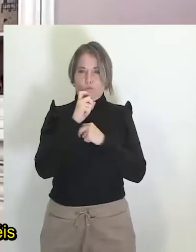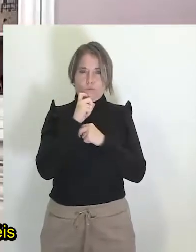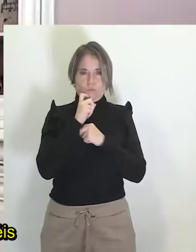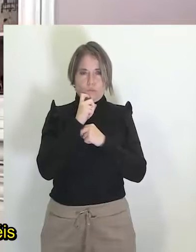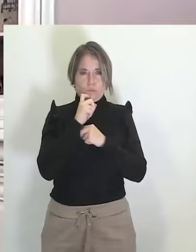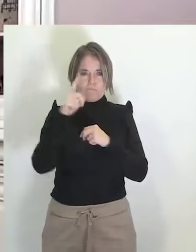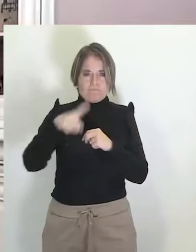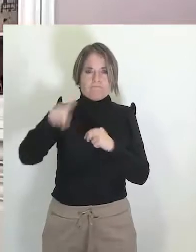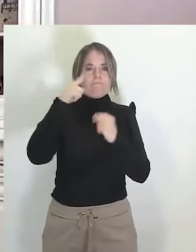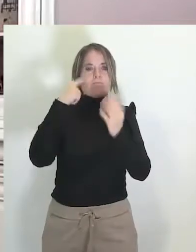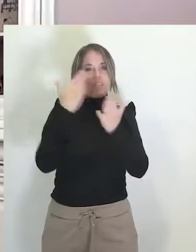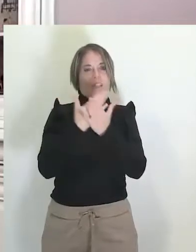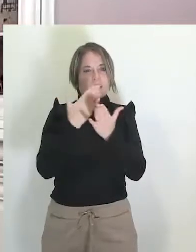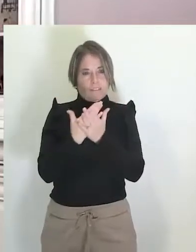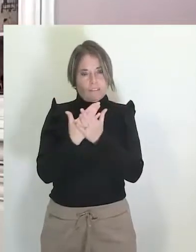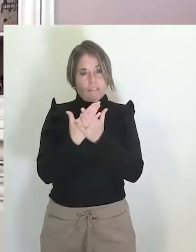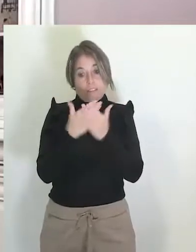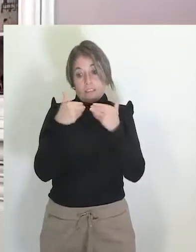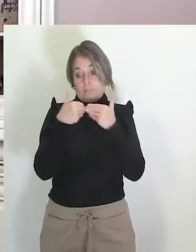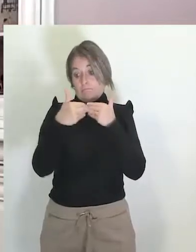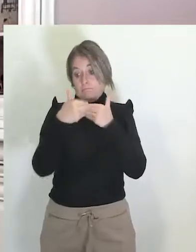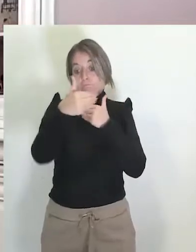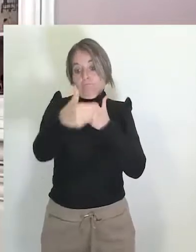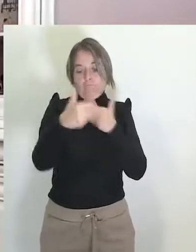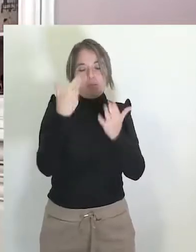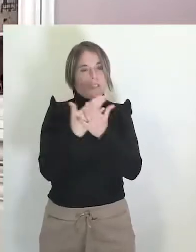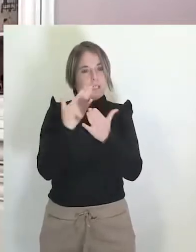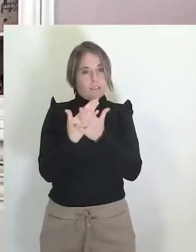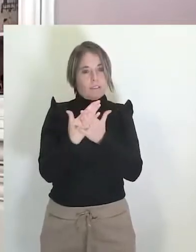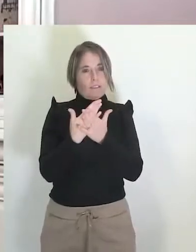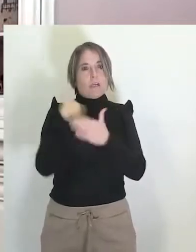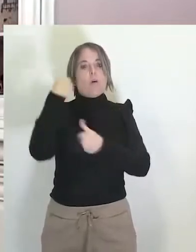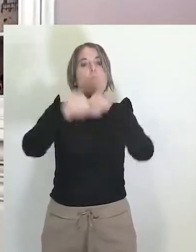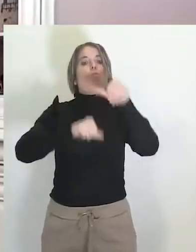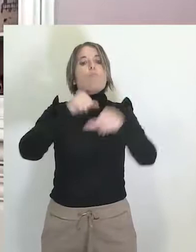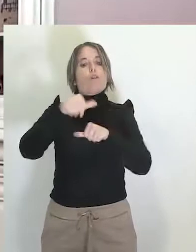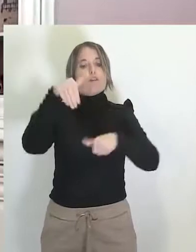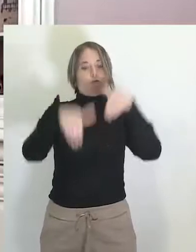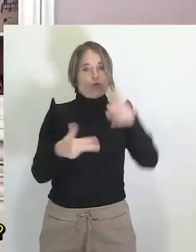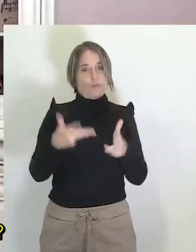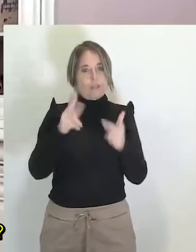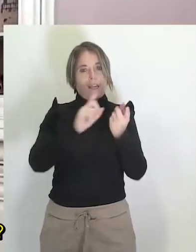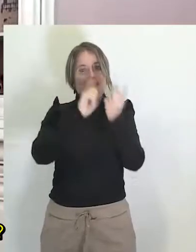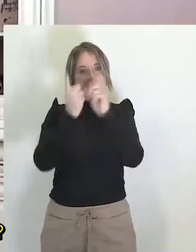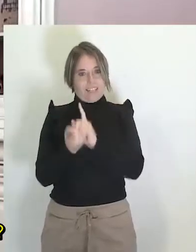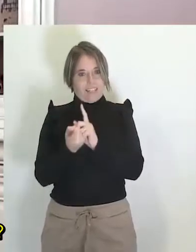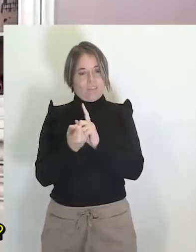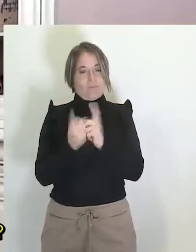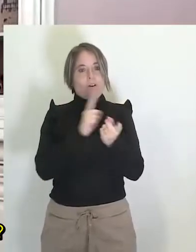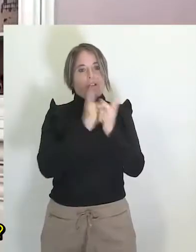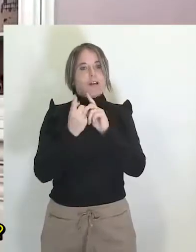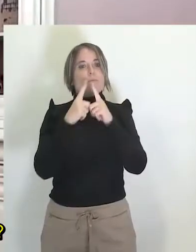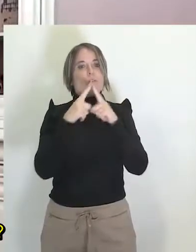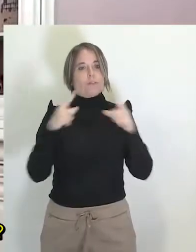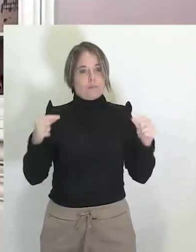de actuación tenéis? ¿Y qué garantías tenemos a corto o medio plazo de que se pueda dar un proceso democrático y un cambio